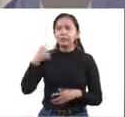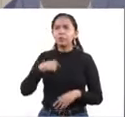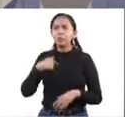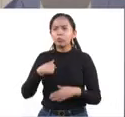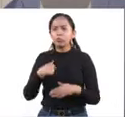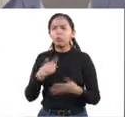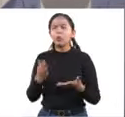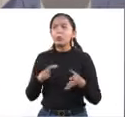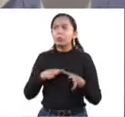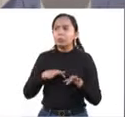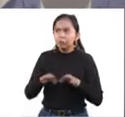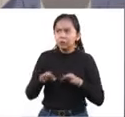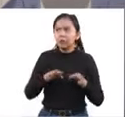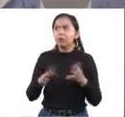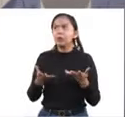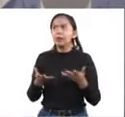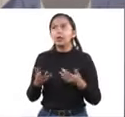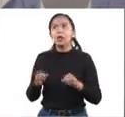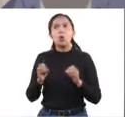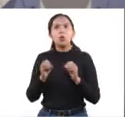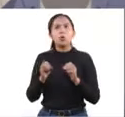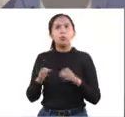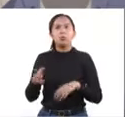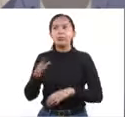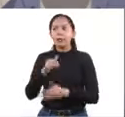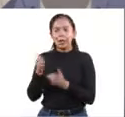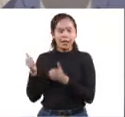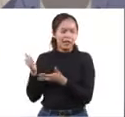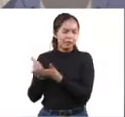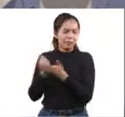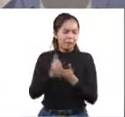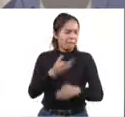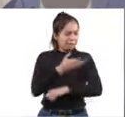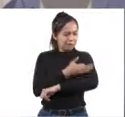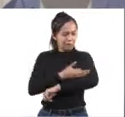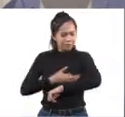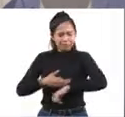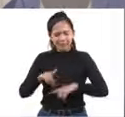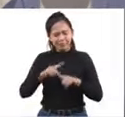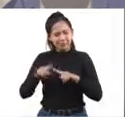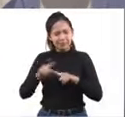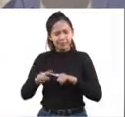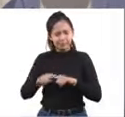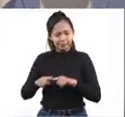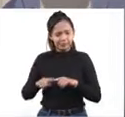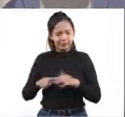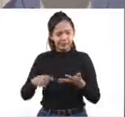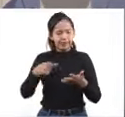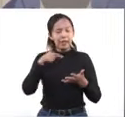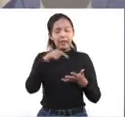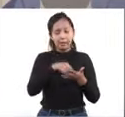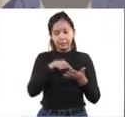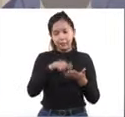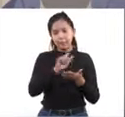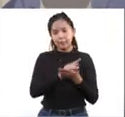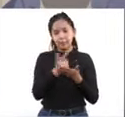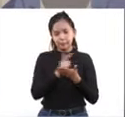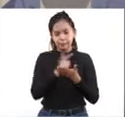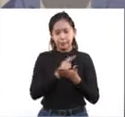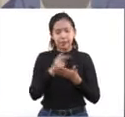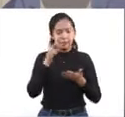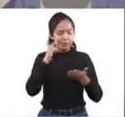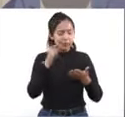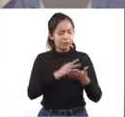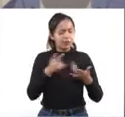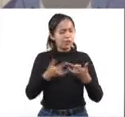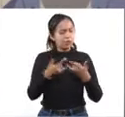ellos, sus familias, para sus compatriotas. Estoy segura que en el libro vamos a encontrar muchas historias de